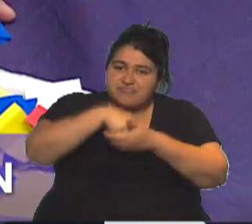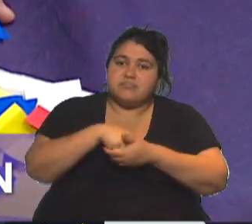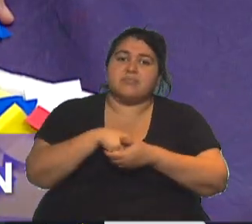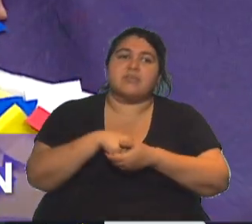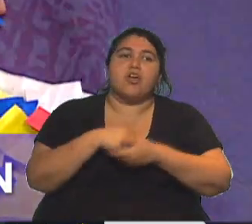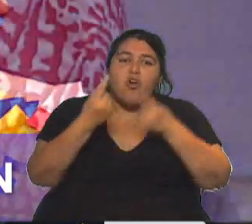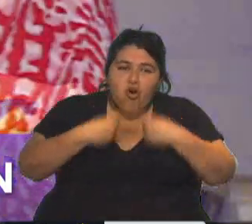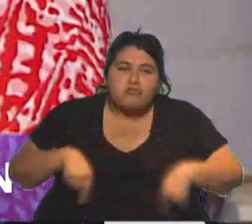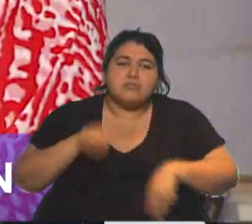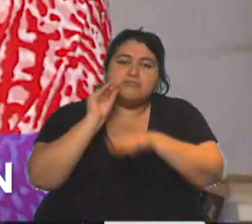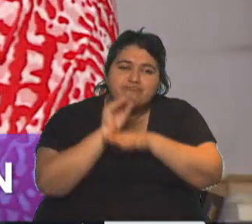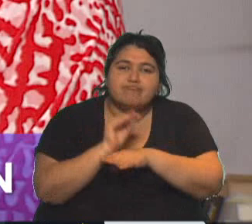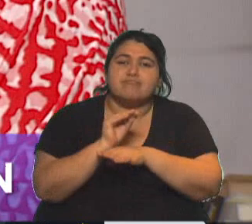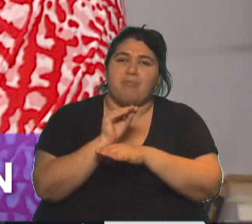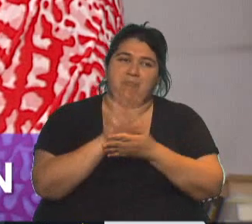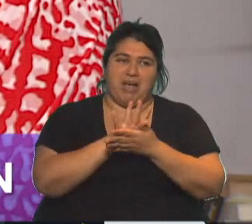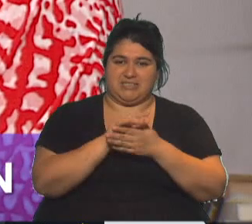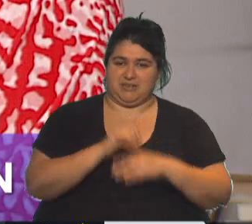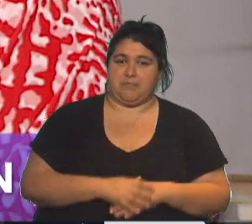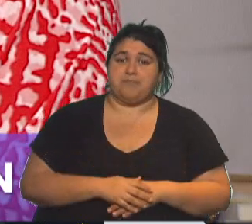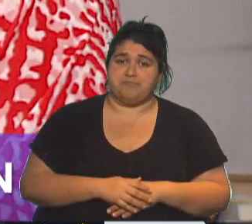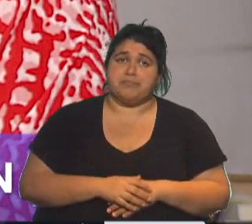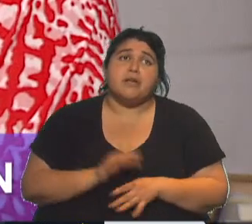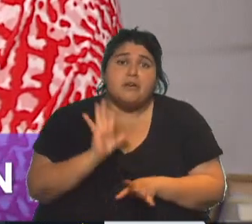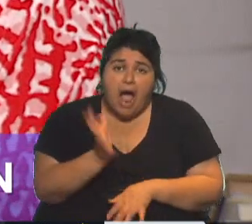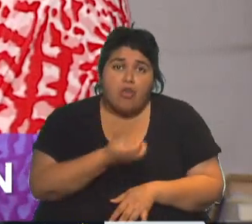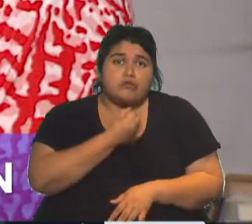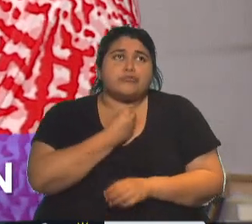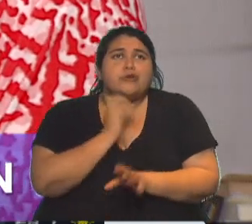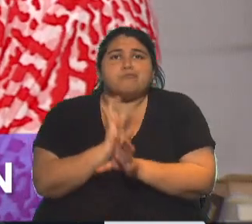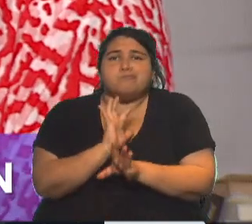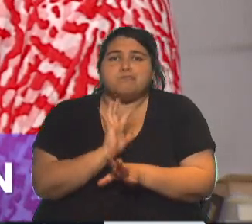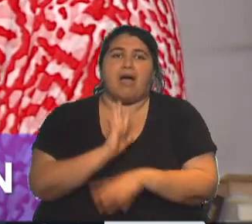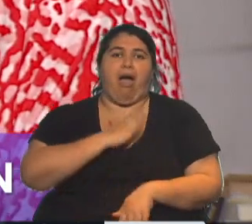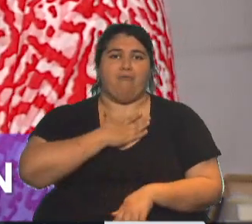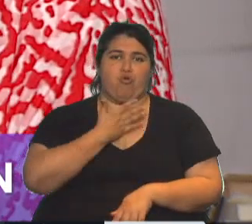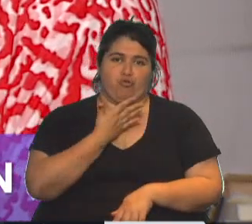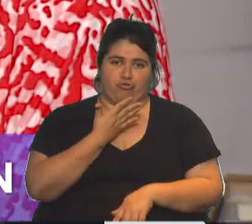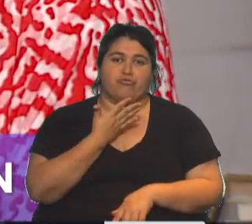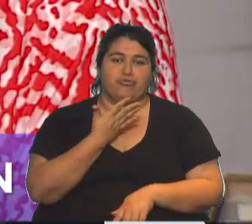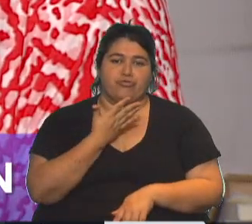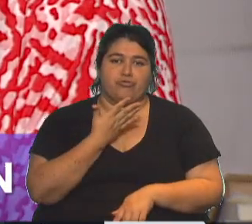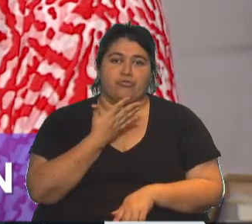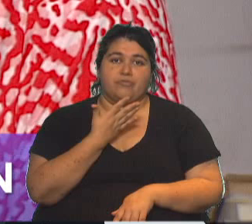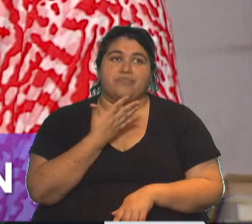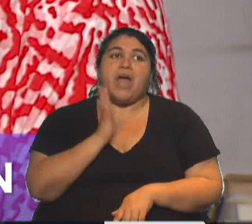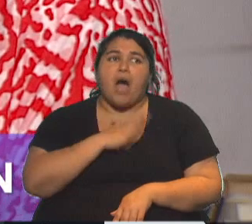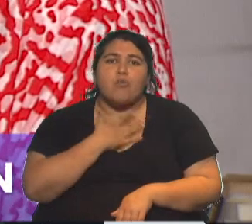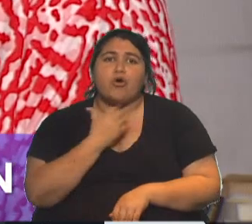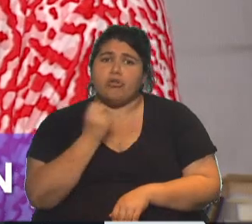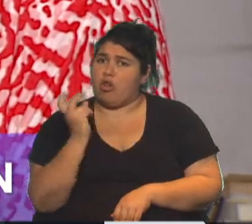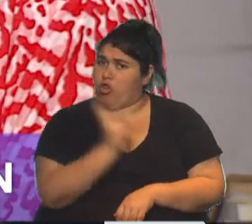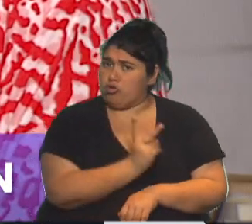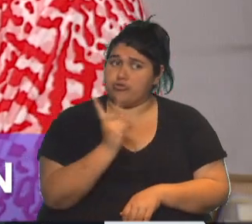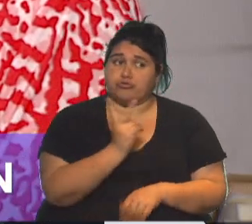necesidades básicas. Es un acto de amor, de parte de los dos lados, y es también la posibilidad